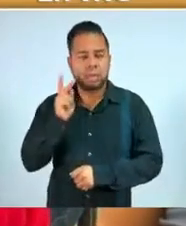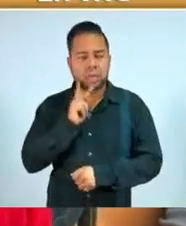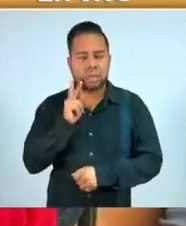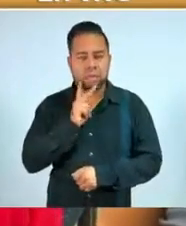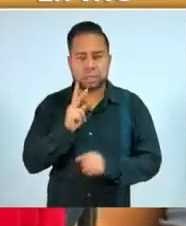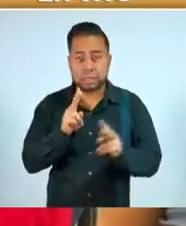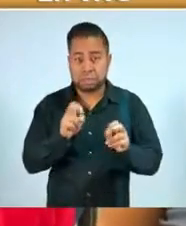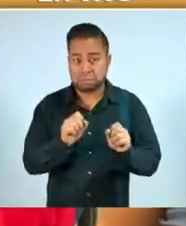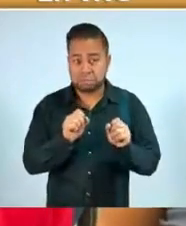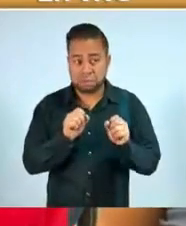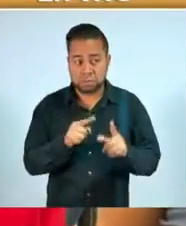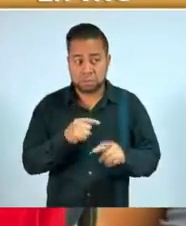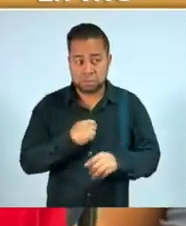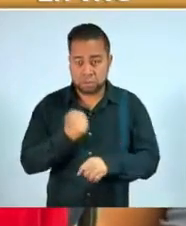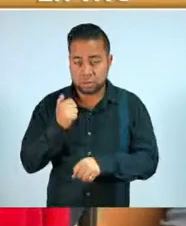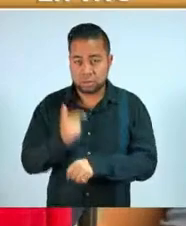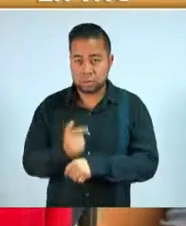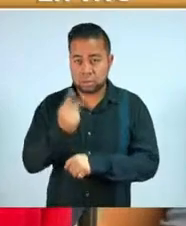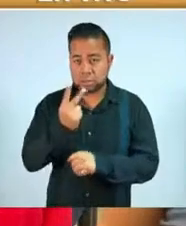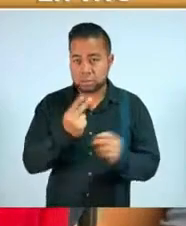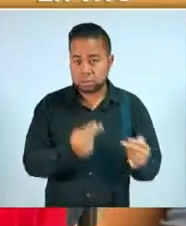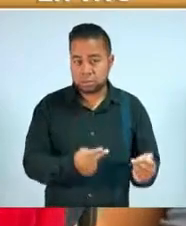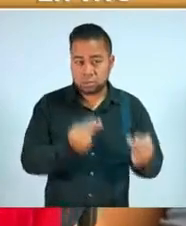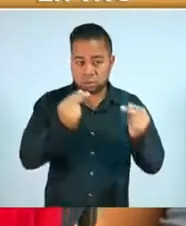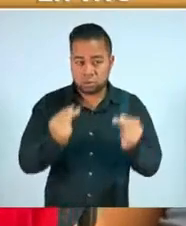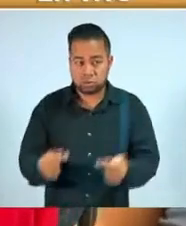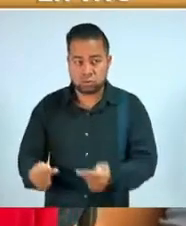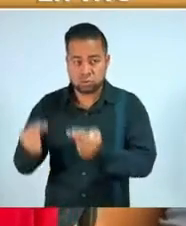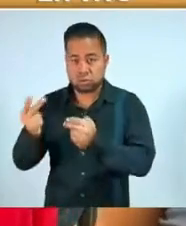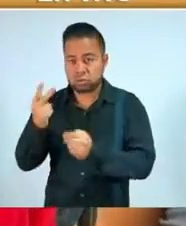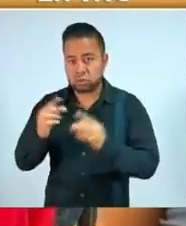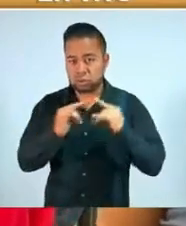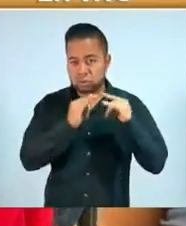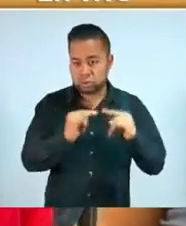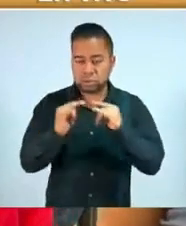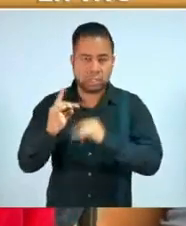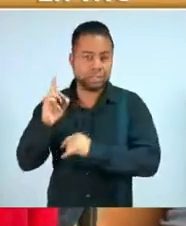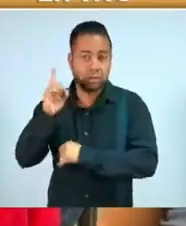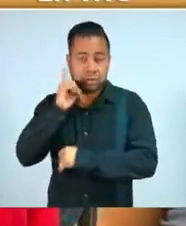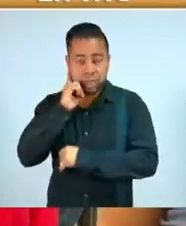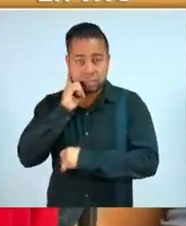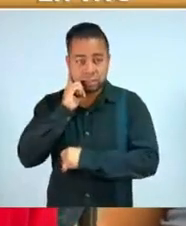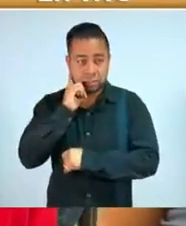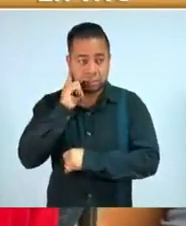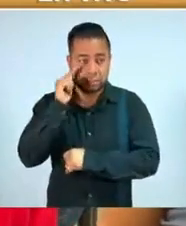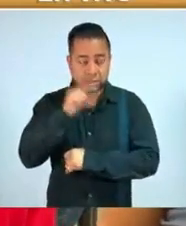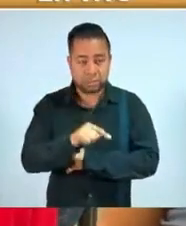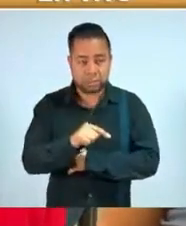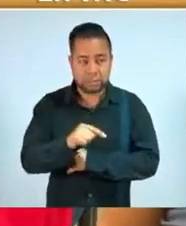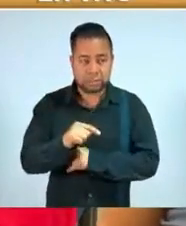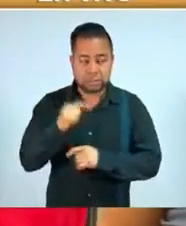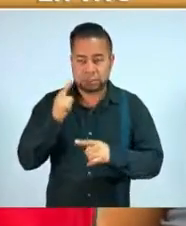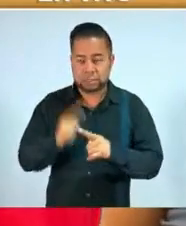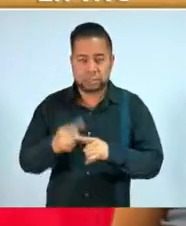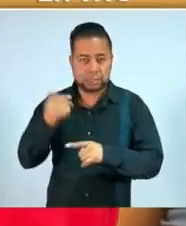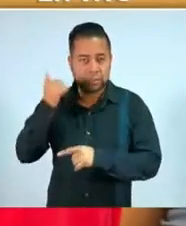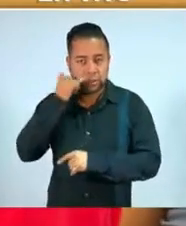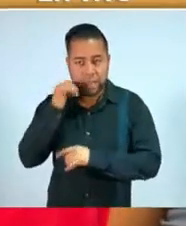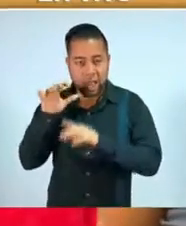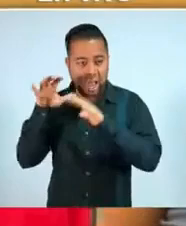asunto y encontré dos negocios, dos casetas de celulares, donde quien toma el